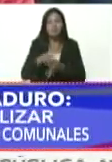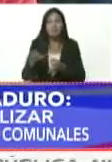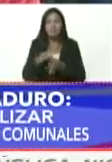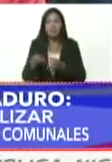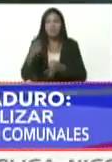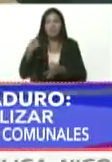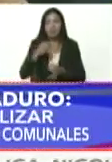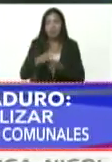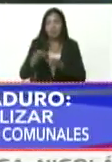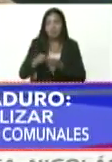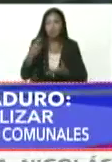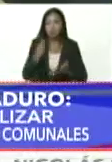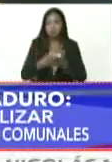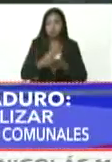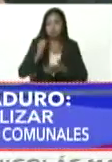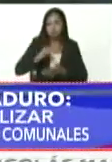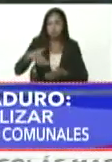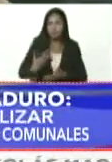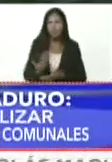los Petros para financiarlo.